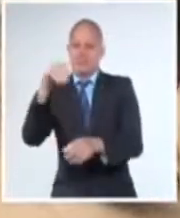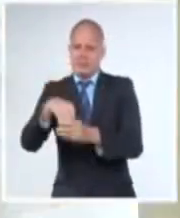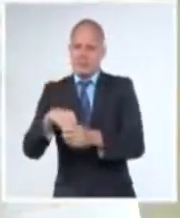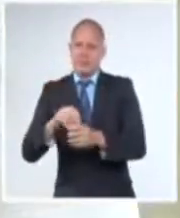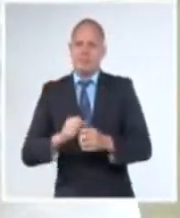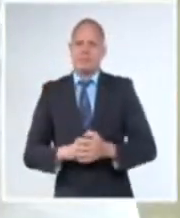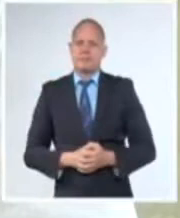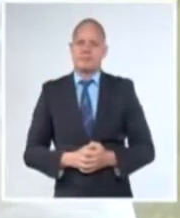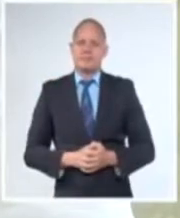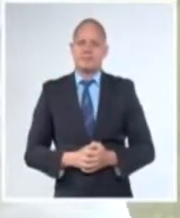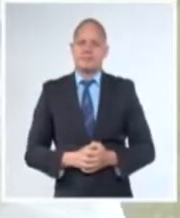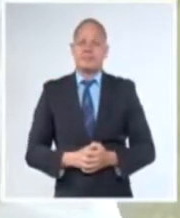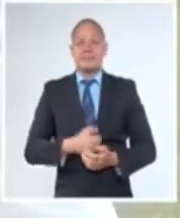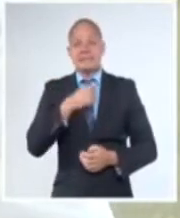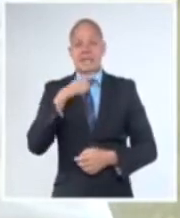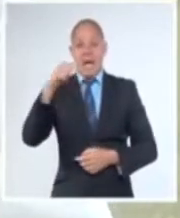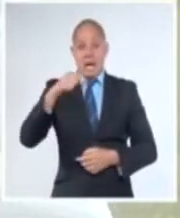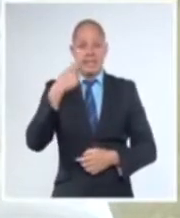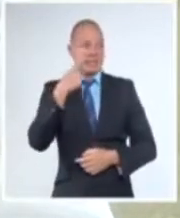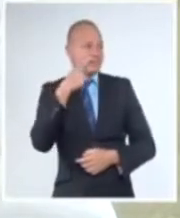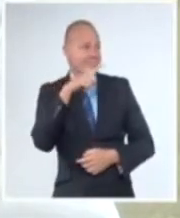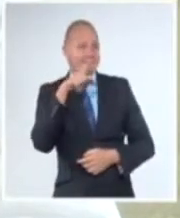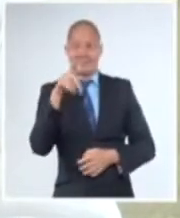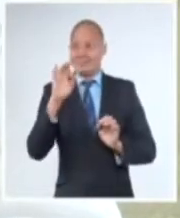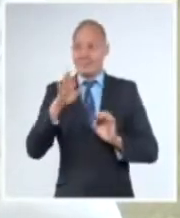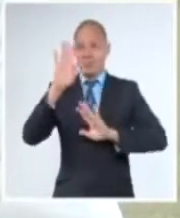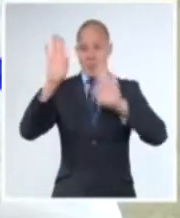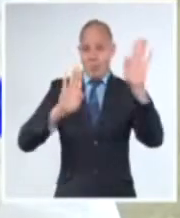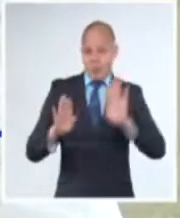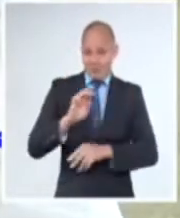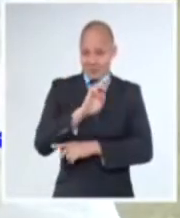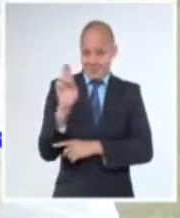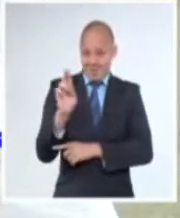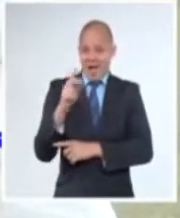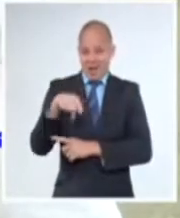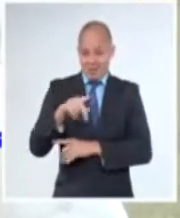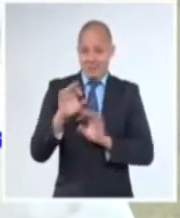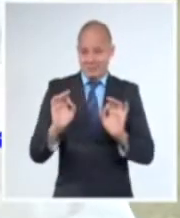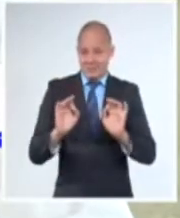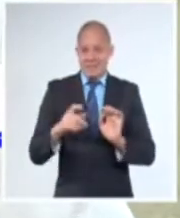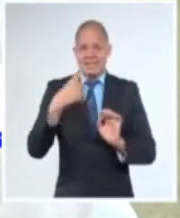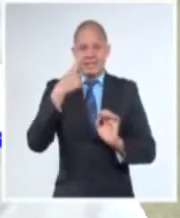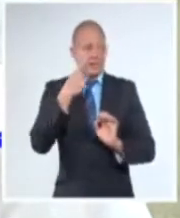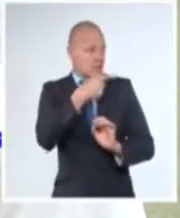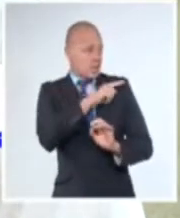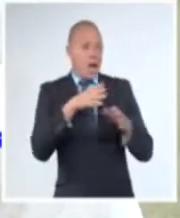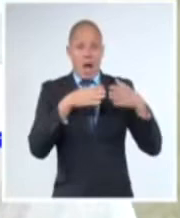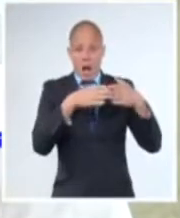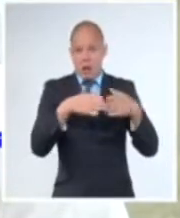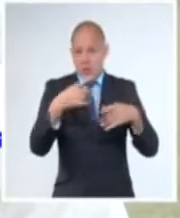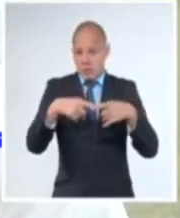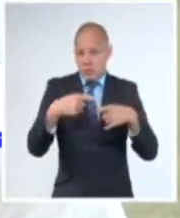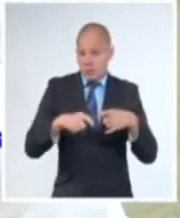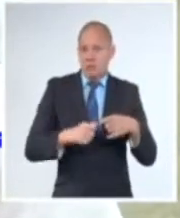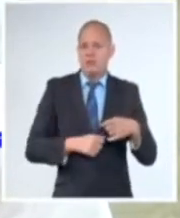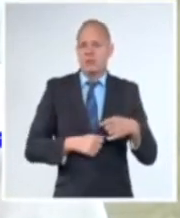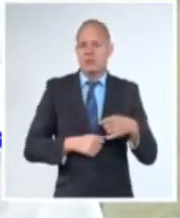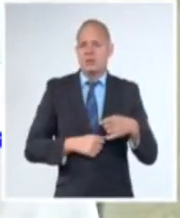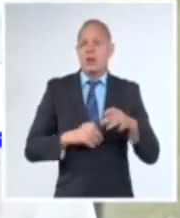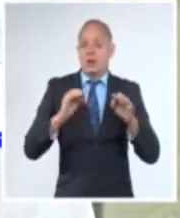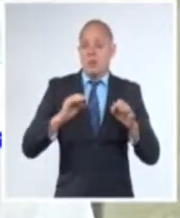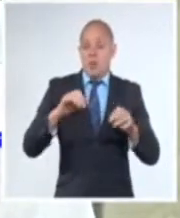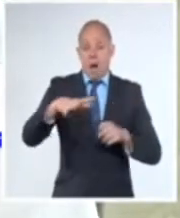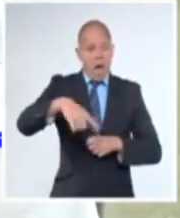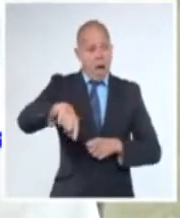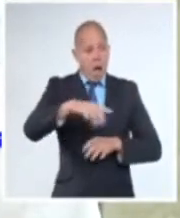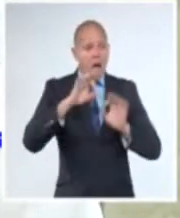Alfonso. En este lugar sagrado de la patria, en este memorial Granma, en este lugar que nos ilumina